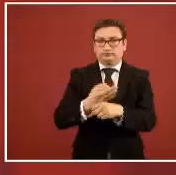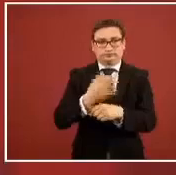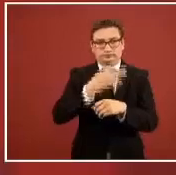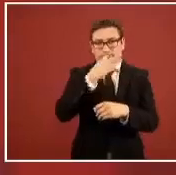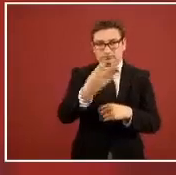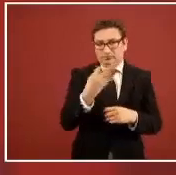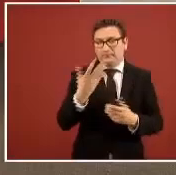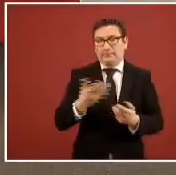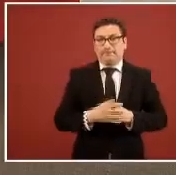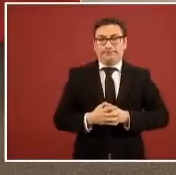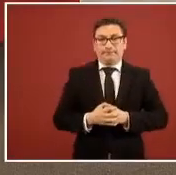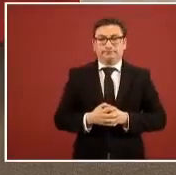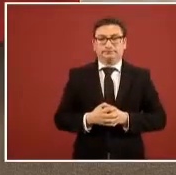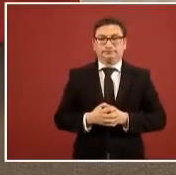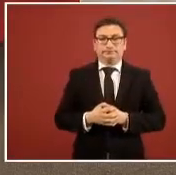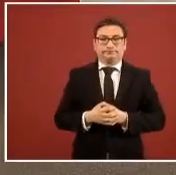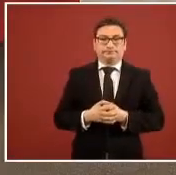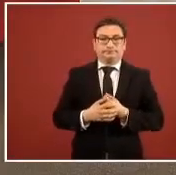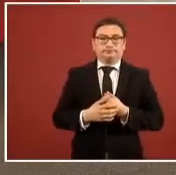hablando de